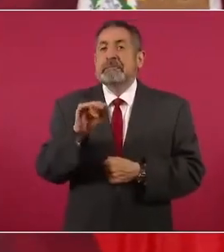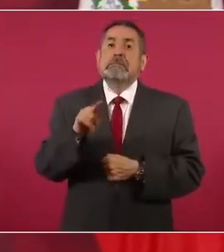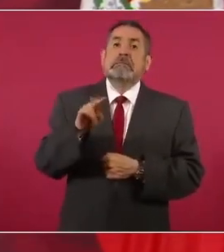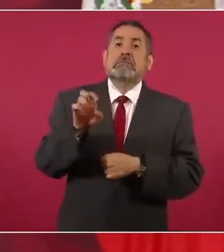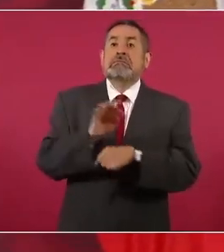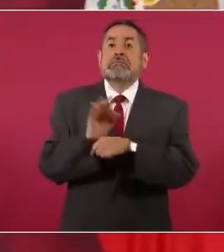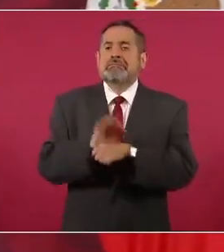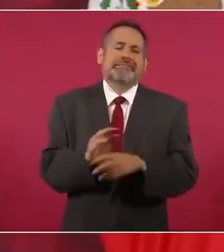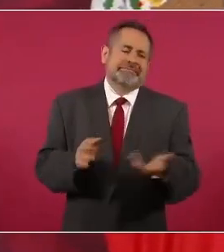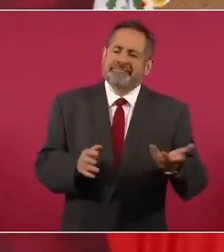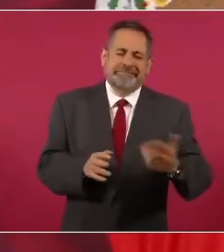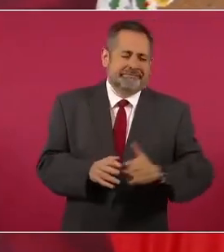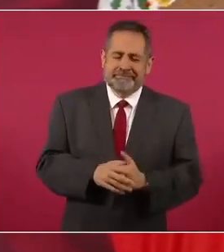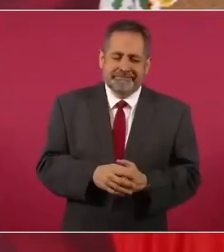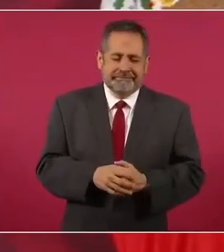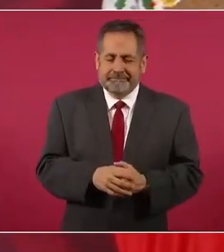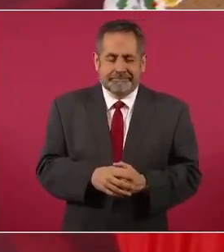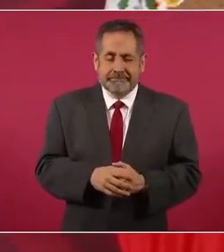porque ni modo que